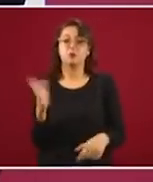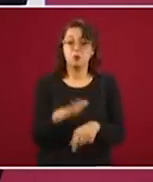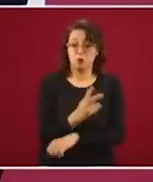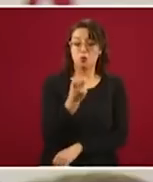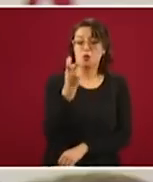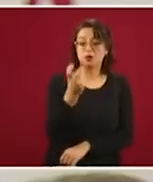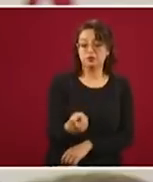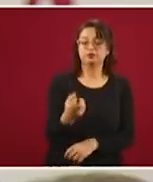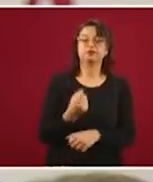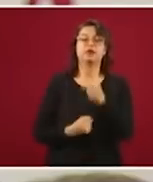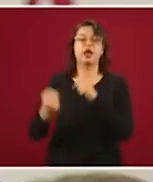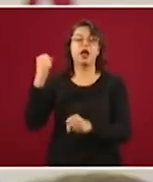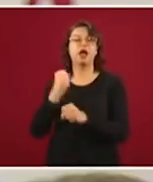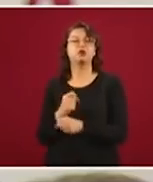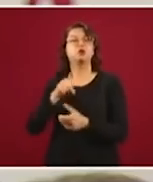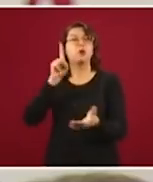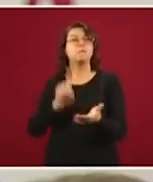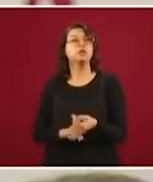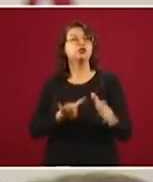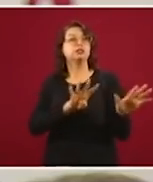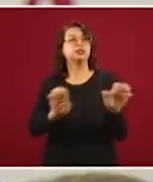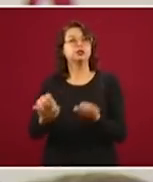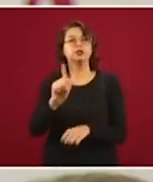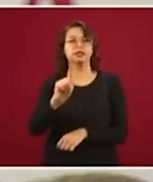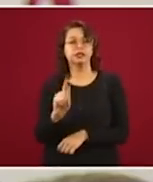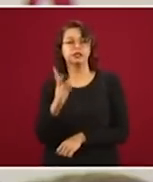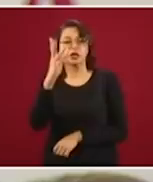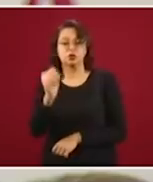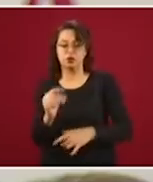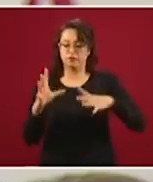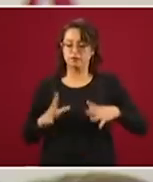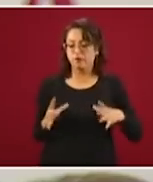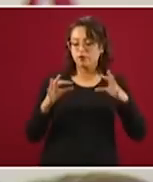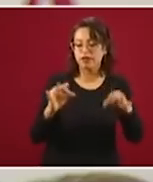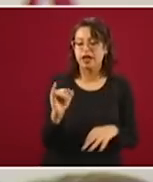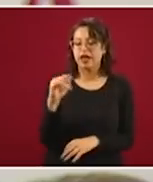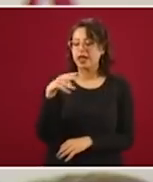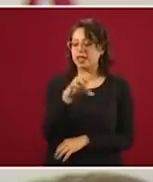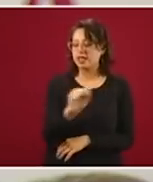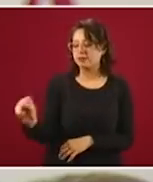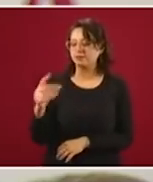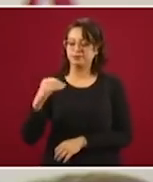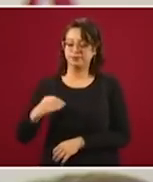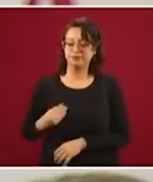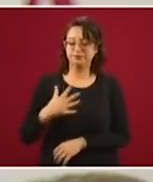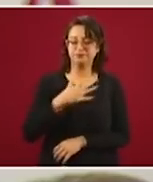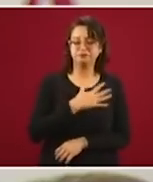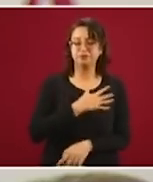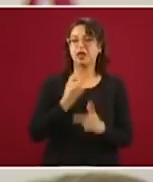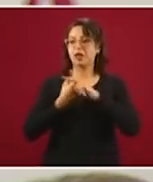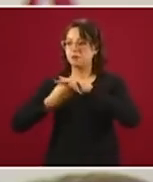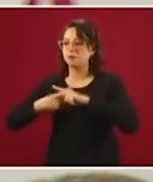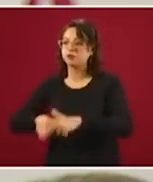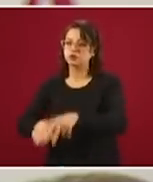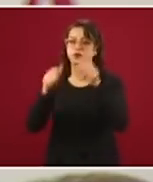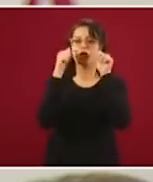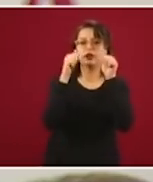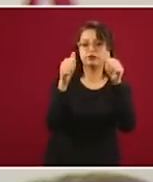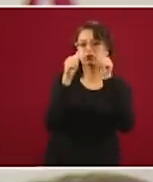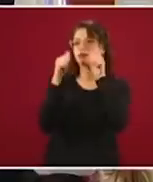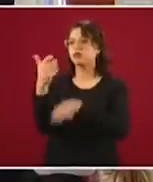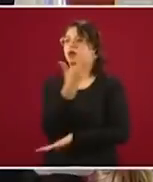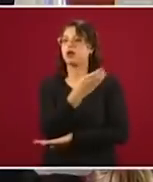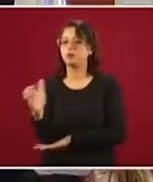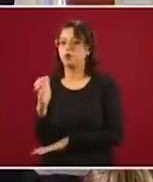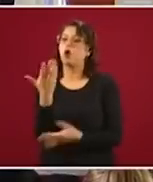su fundación en 1979, se situó particularmente en las zonas rurales, hoy es el mecanismo